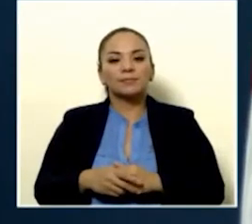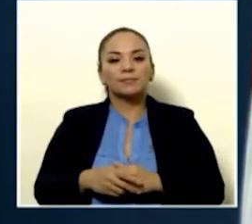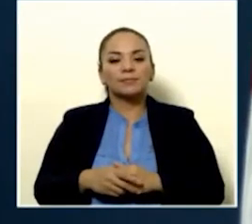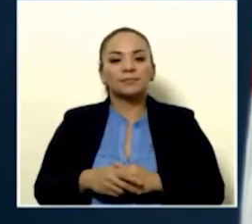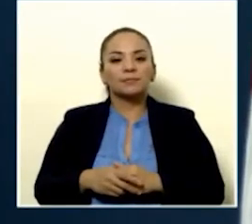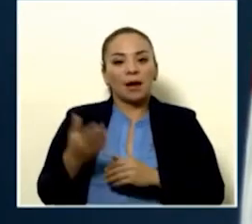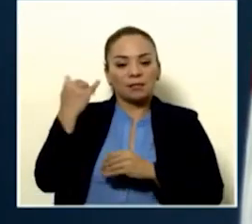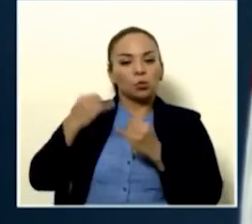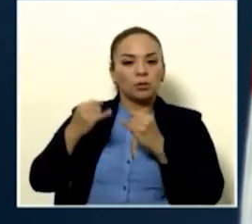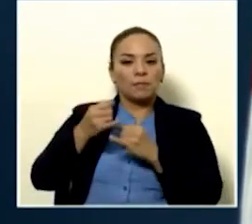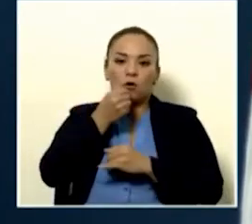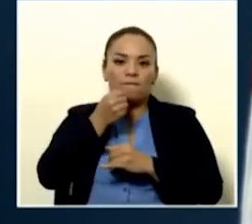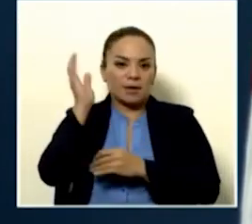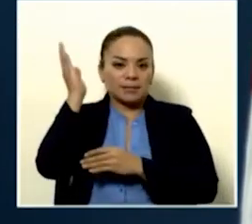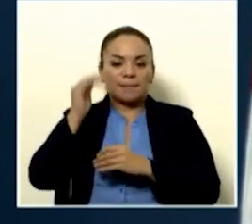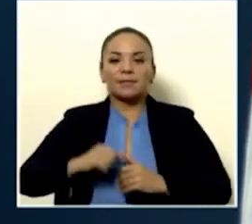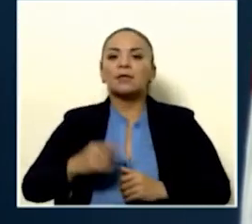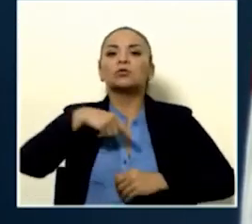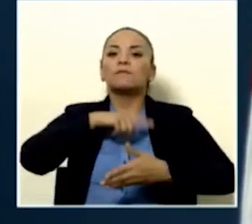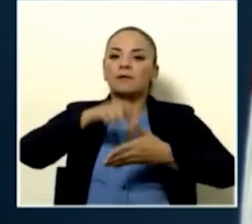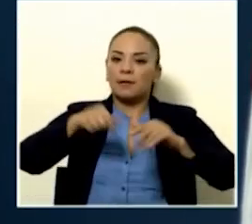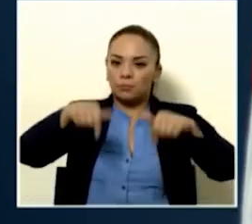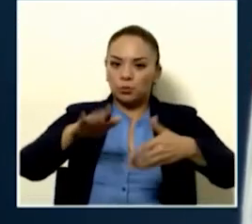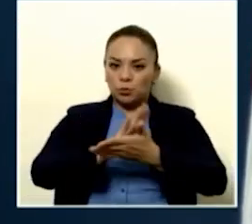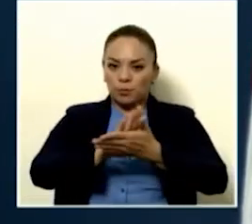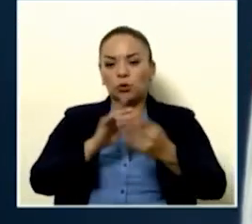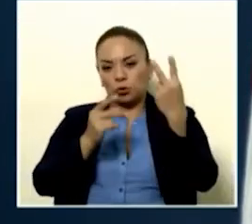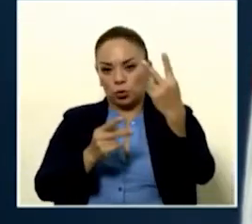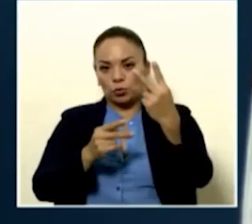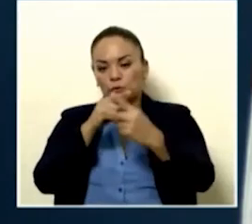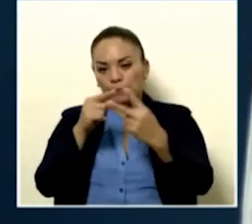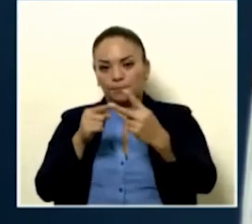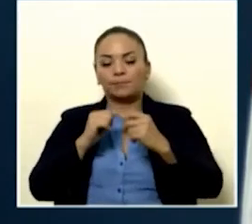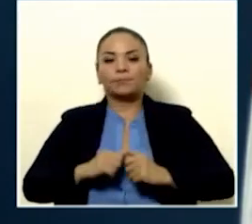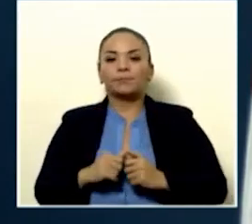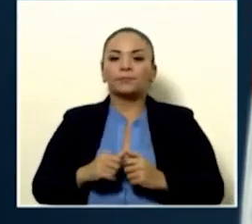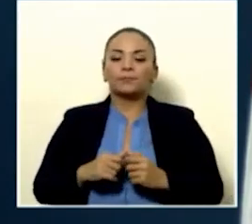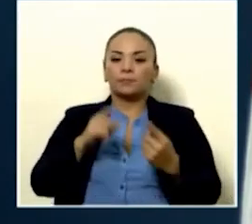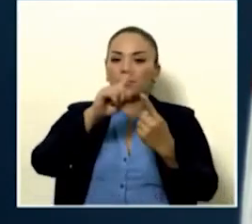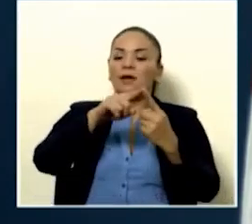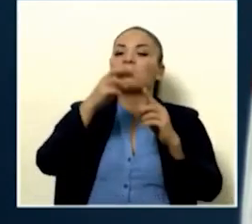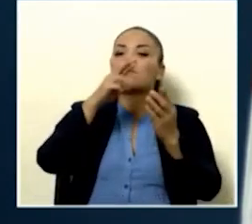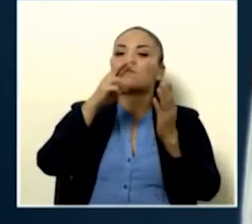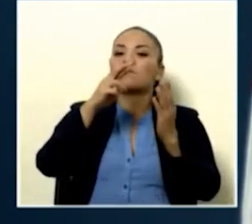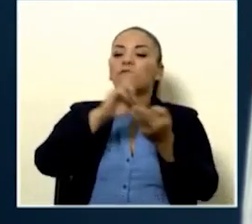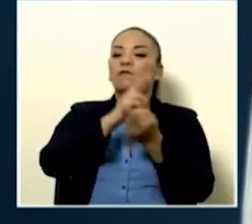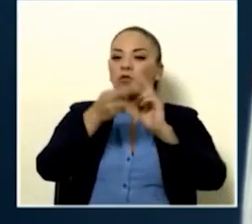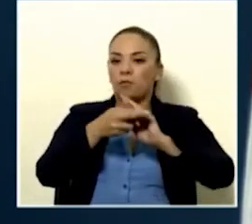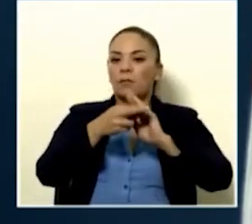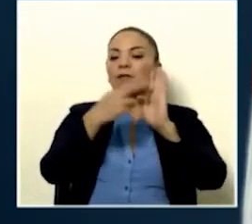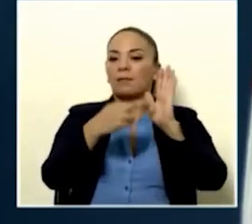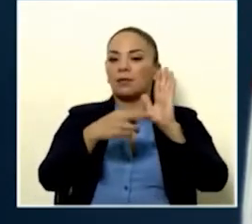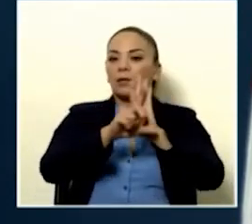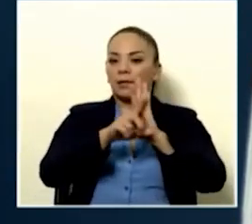la última conferencia de prensa. Firmamos hoy 2 decretos, una reforma al reglamento de personas